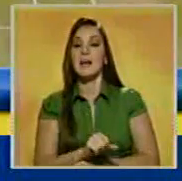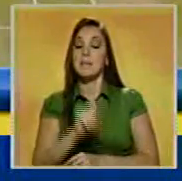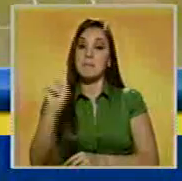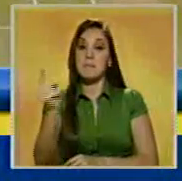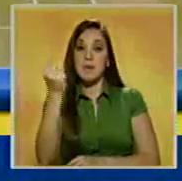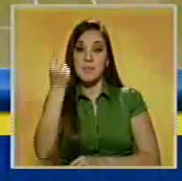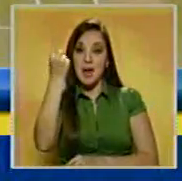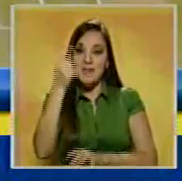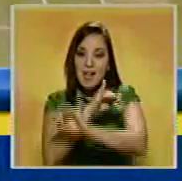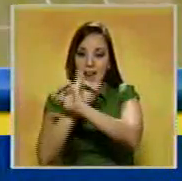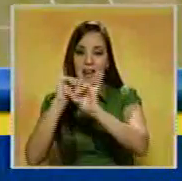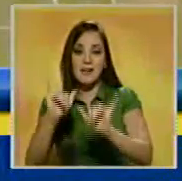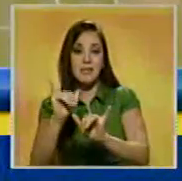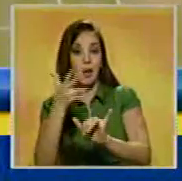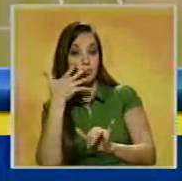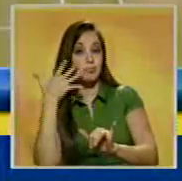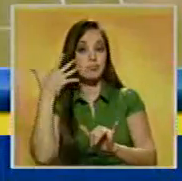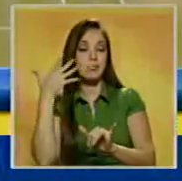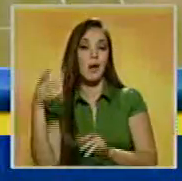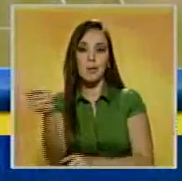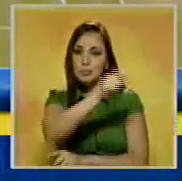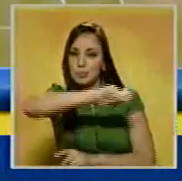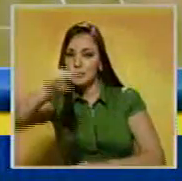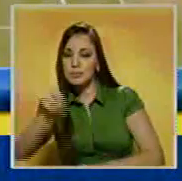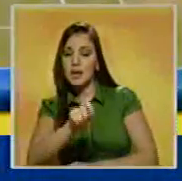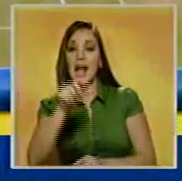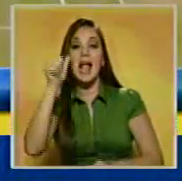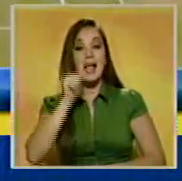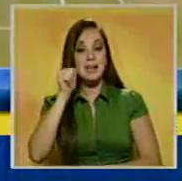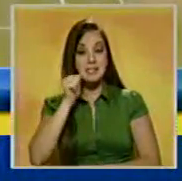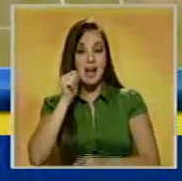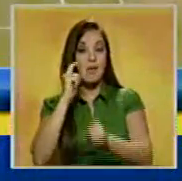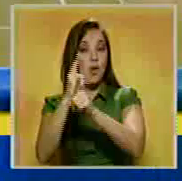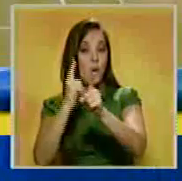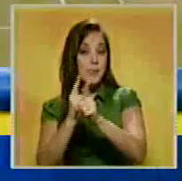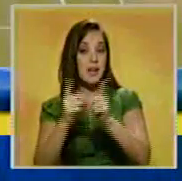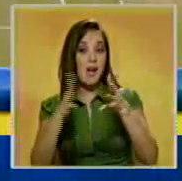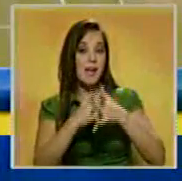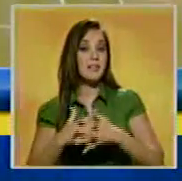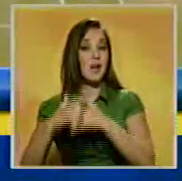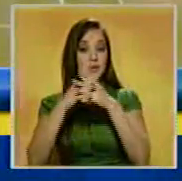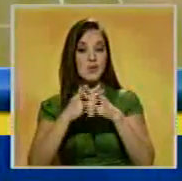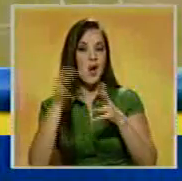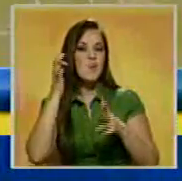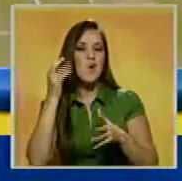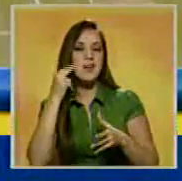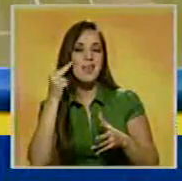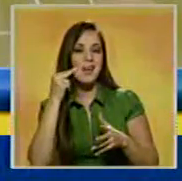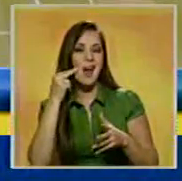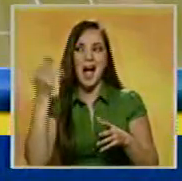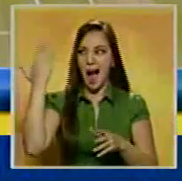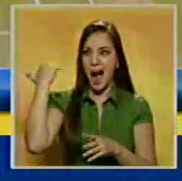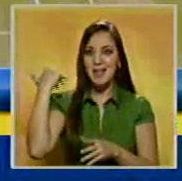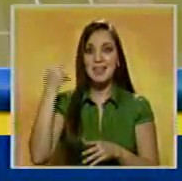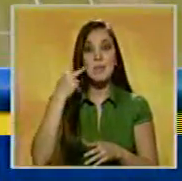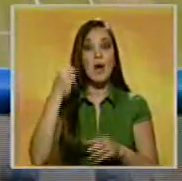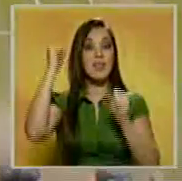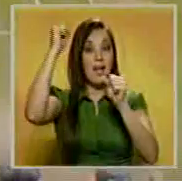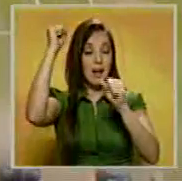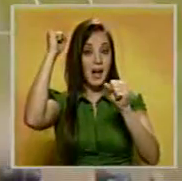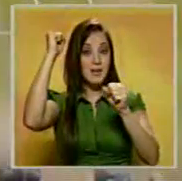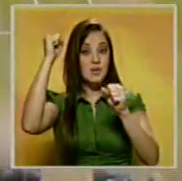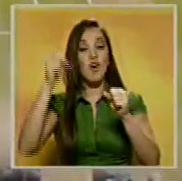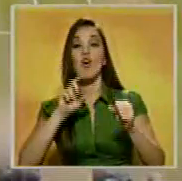primera vez la final del prestigioso torneo. Ahora el sábado se medirá a la estadounidense Serena Williams, quien venció a la rusa María